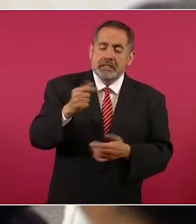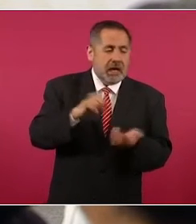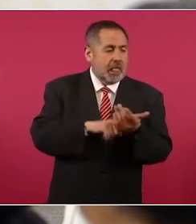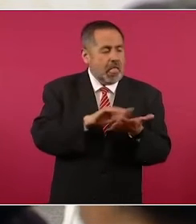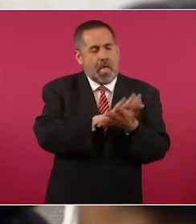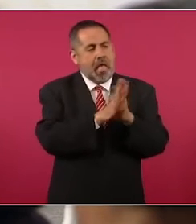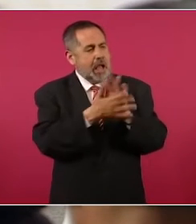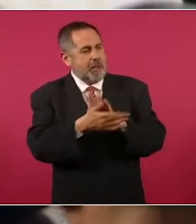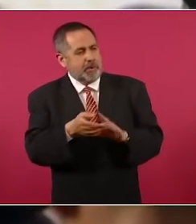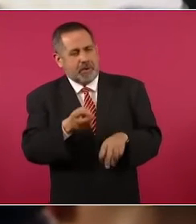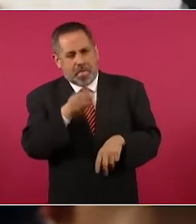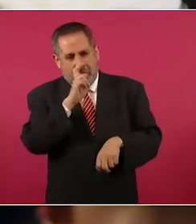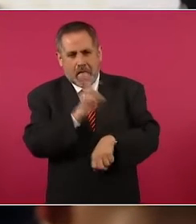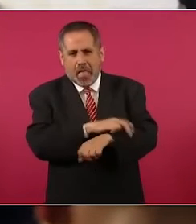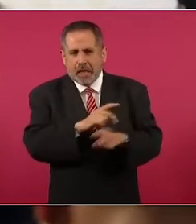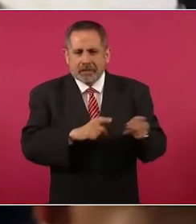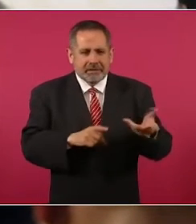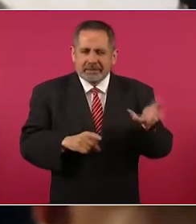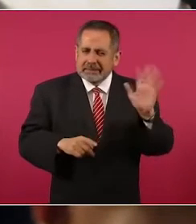sopilota.